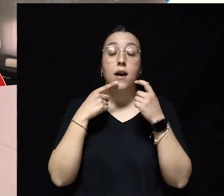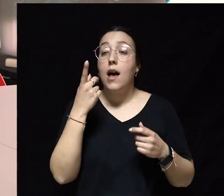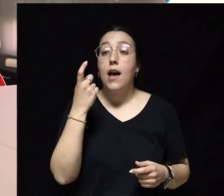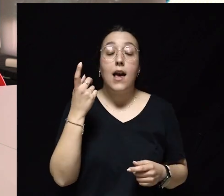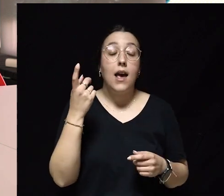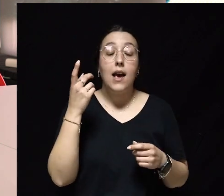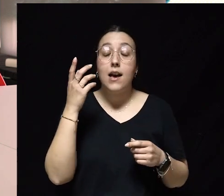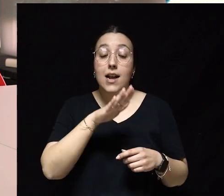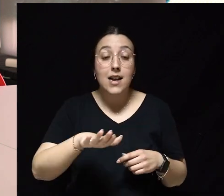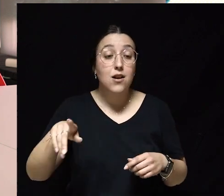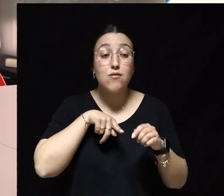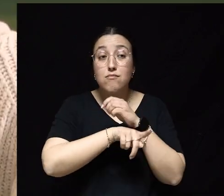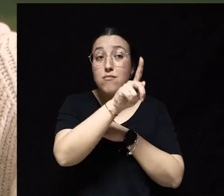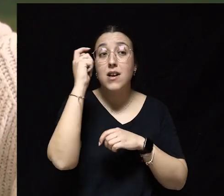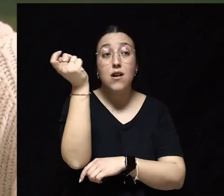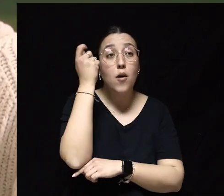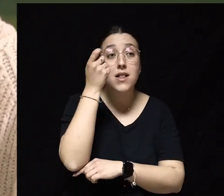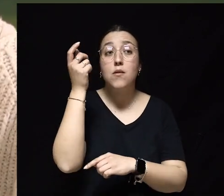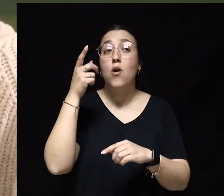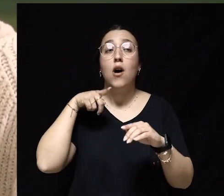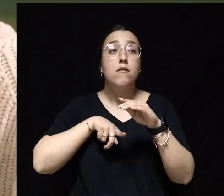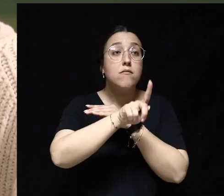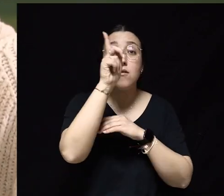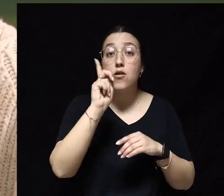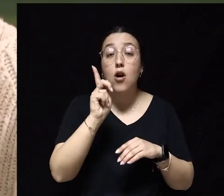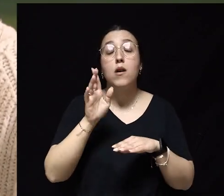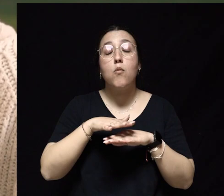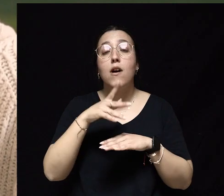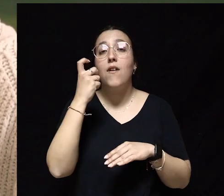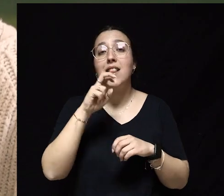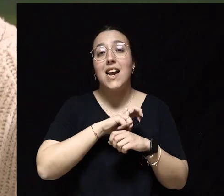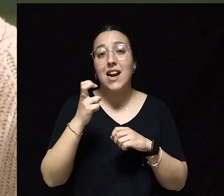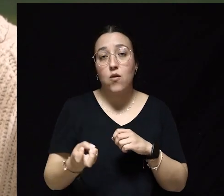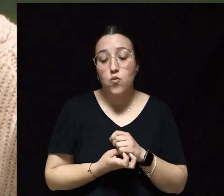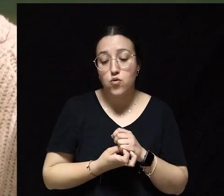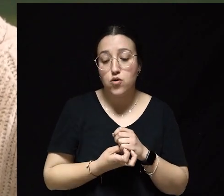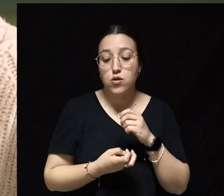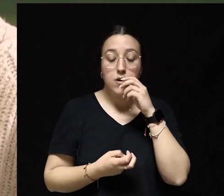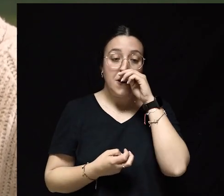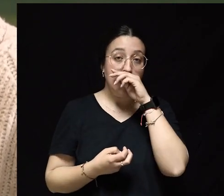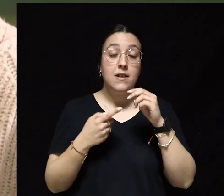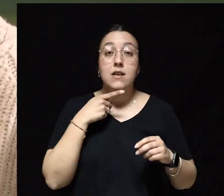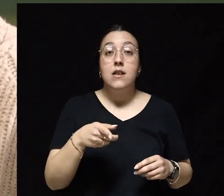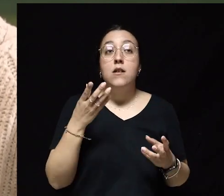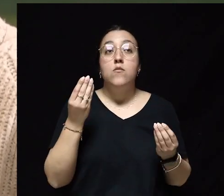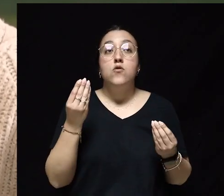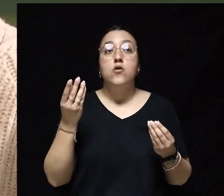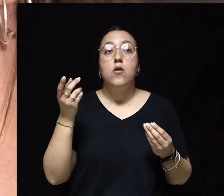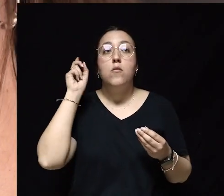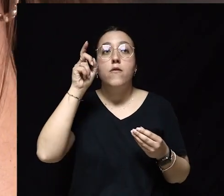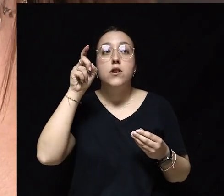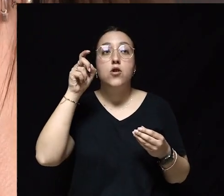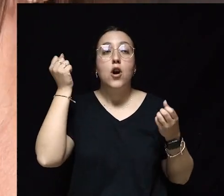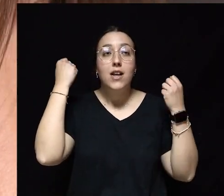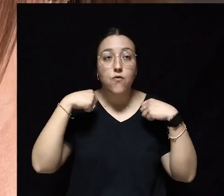de recursos totalmente. O sea, el colegio sí que creo que es muy profesional, pero muchas veces se deja todo al esfuerzo y la